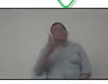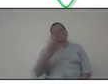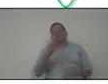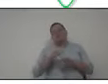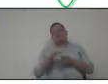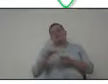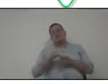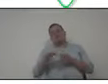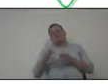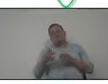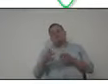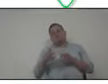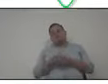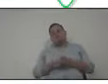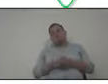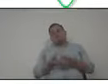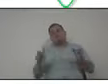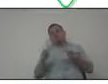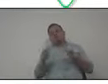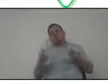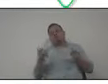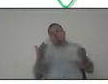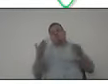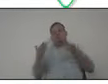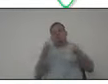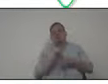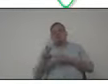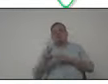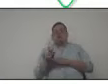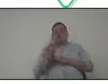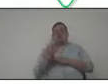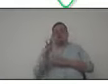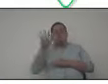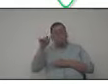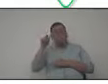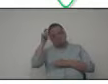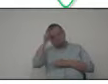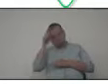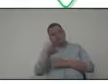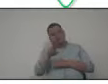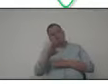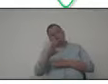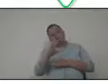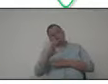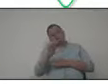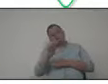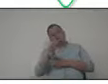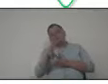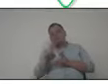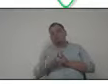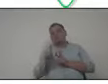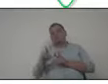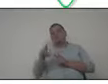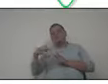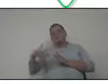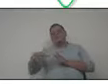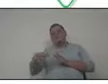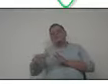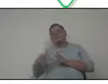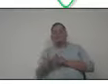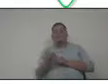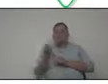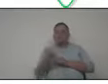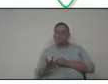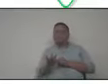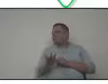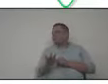alta ruralidad, que son Villanueva, Monterrey, Recetor y Pore. y tenemos 13 municipios con